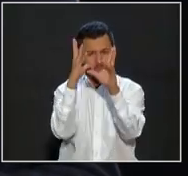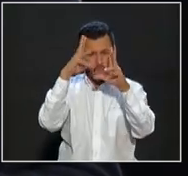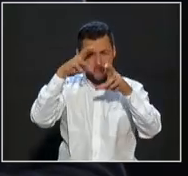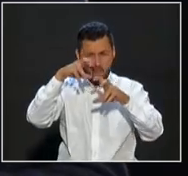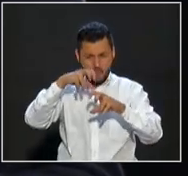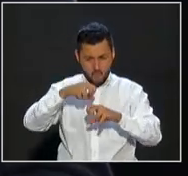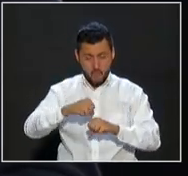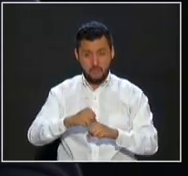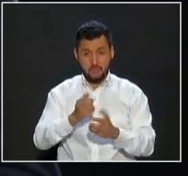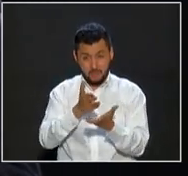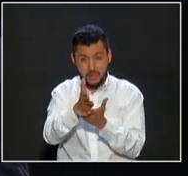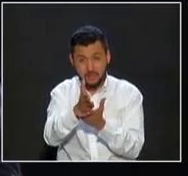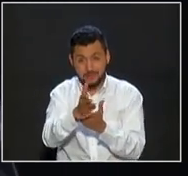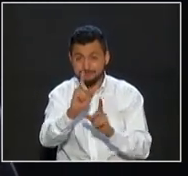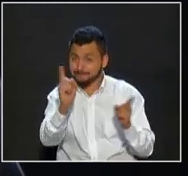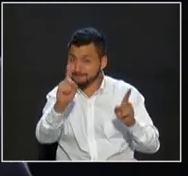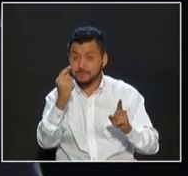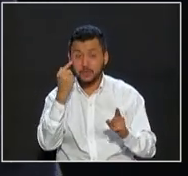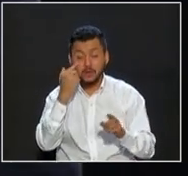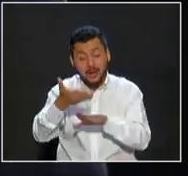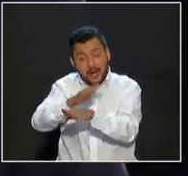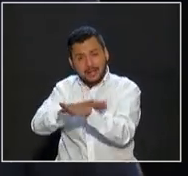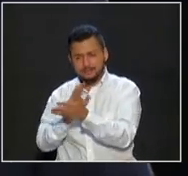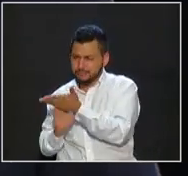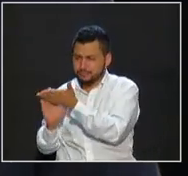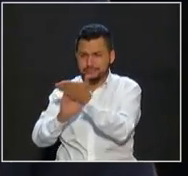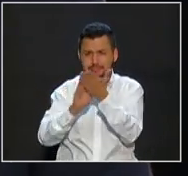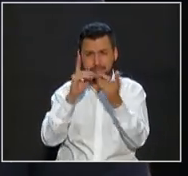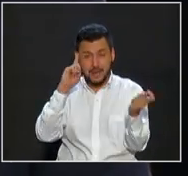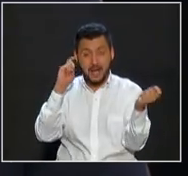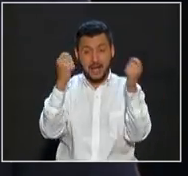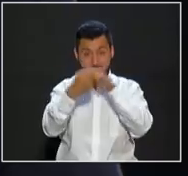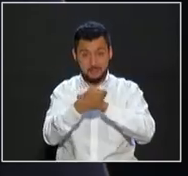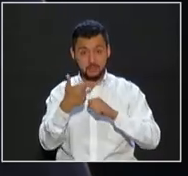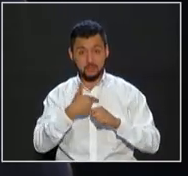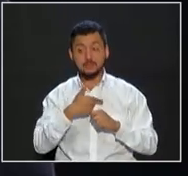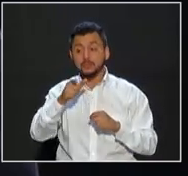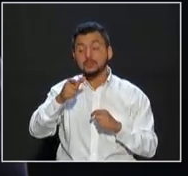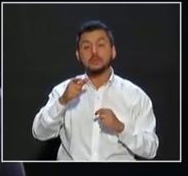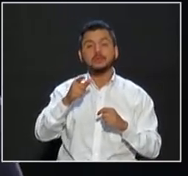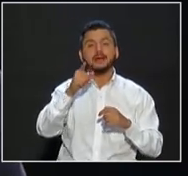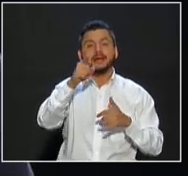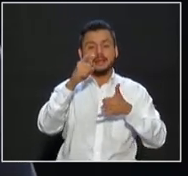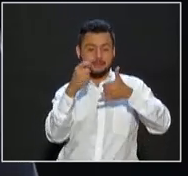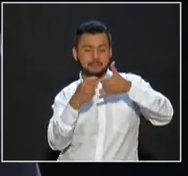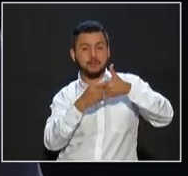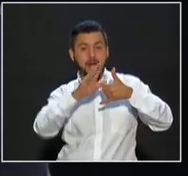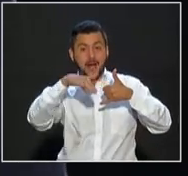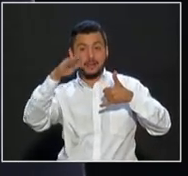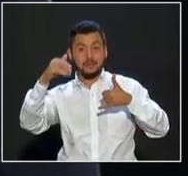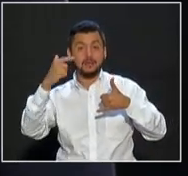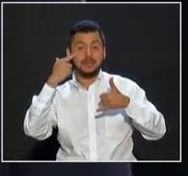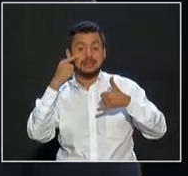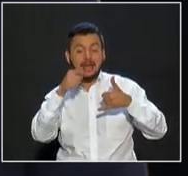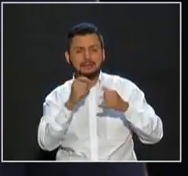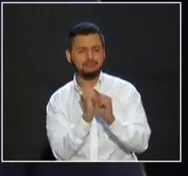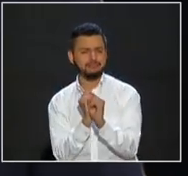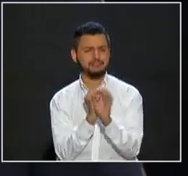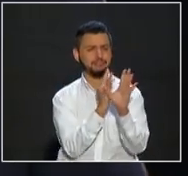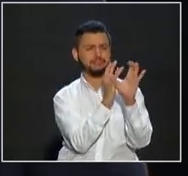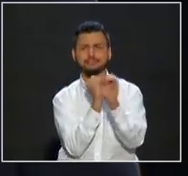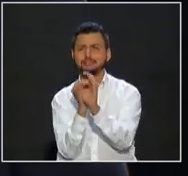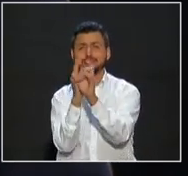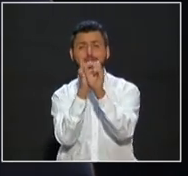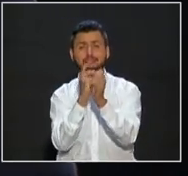resuelva pero es un imperante de este gobierno terminar con la coca en antioquia mientras que nosotros no